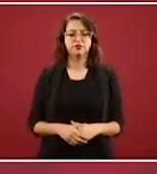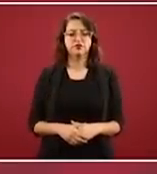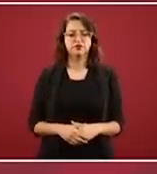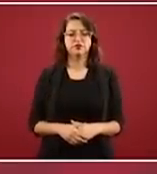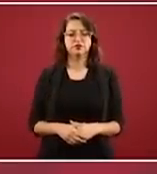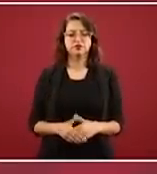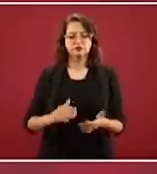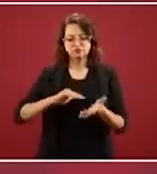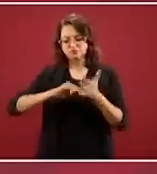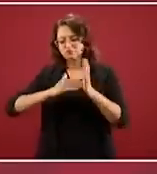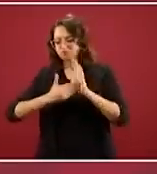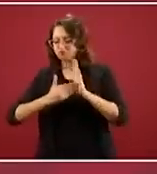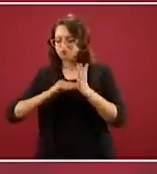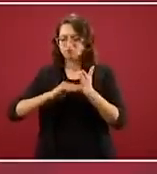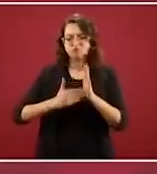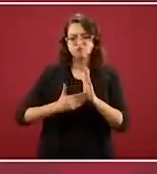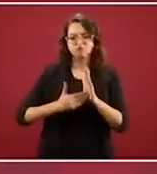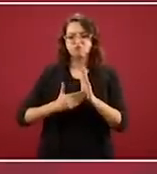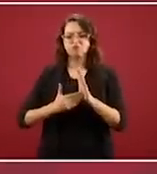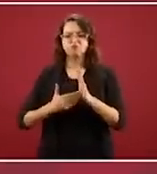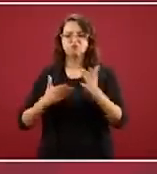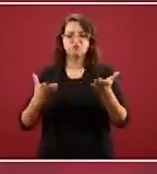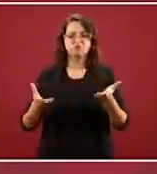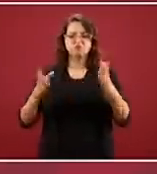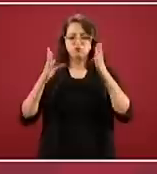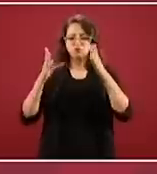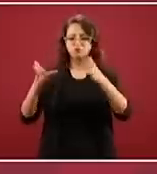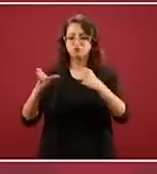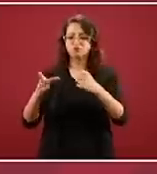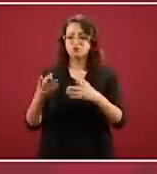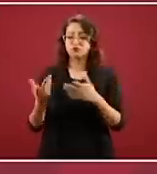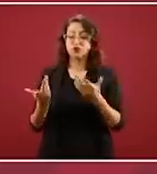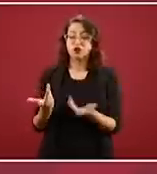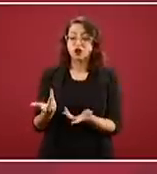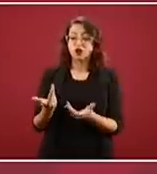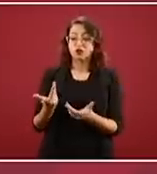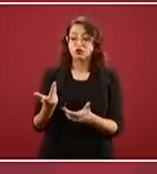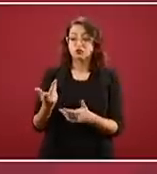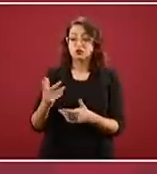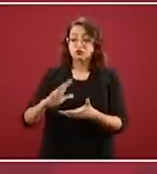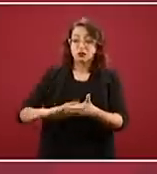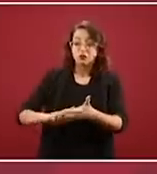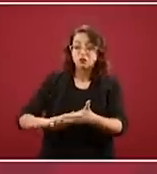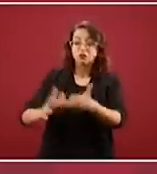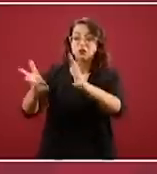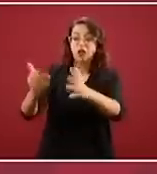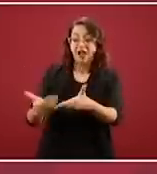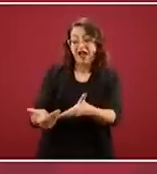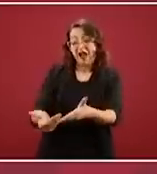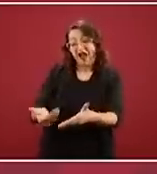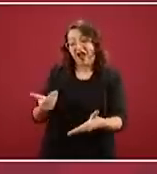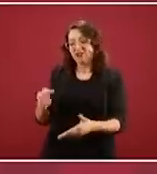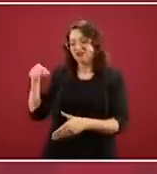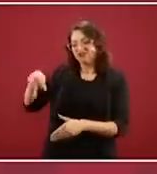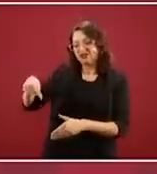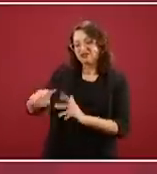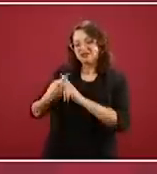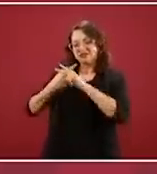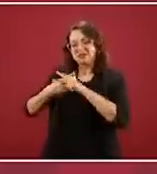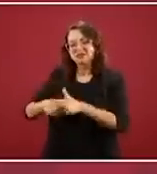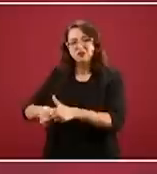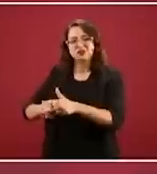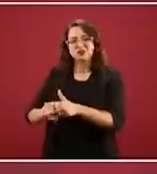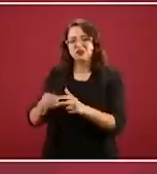Una estrategia que consiste en atender las causas que originan la inseguridad y la